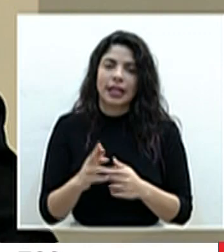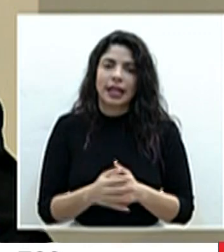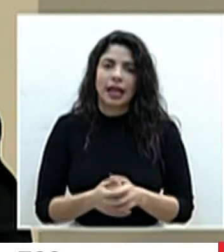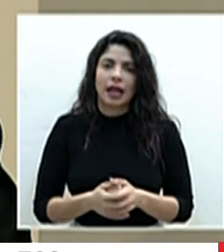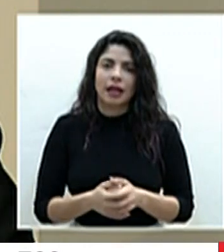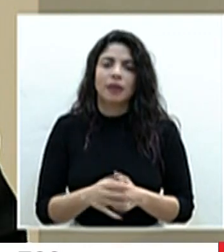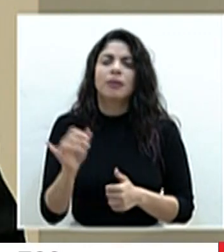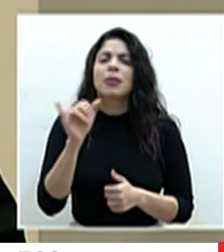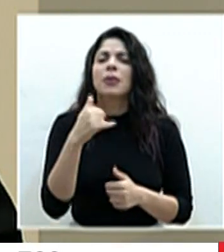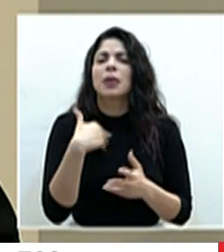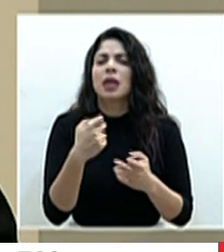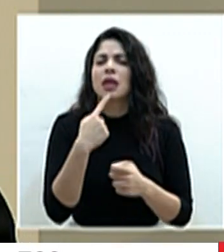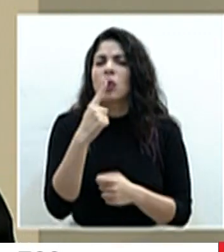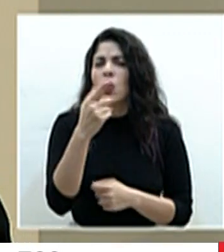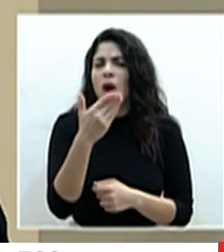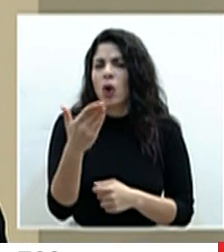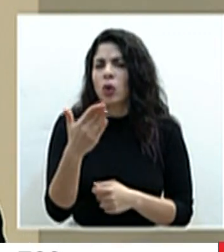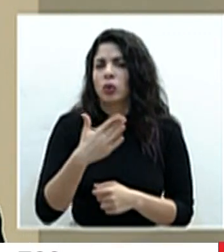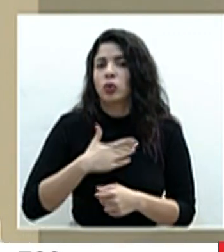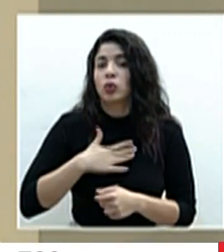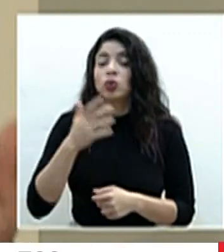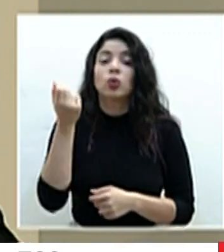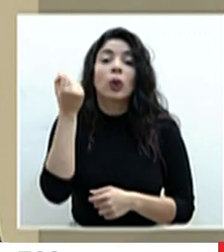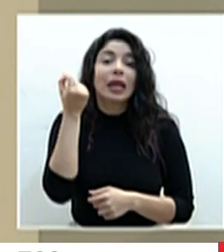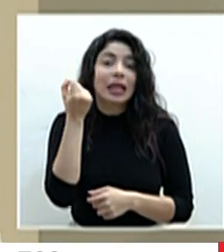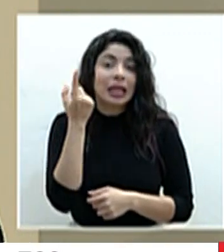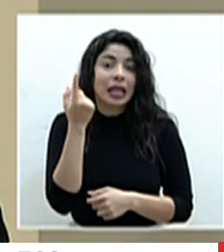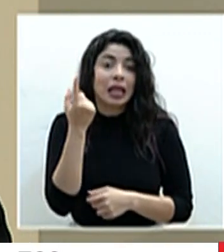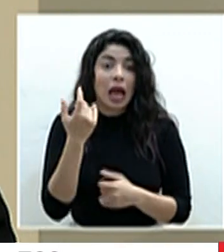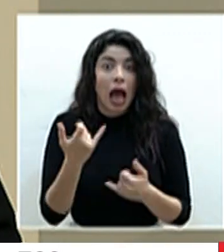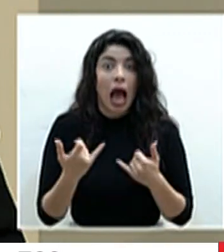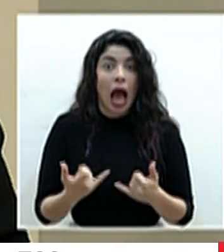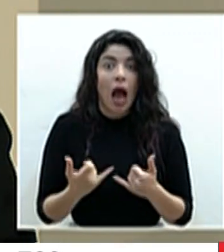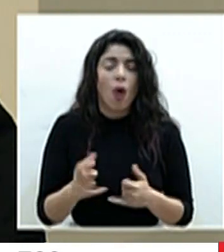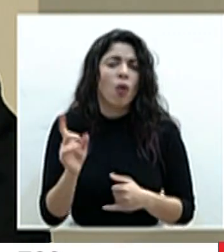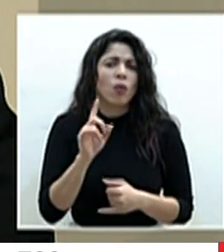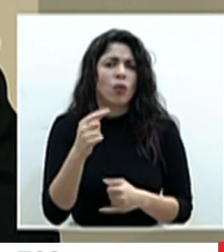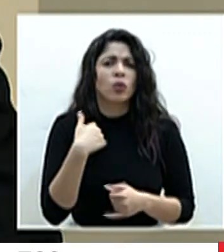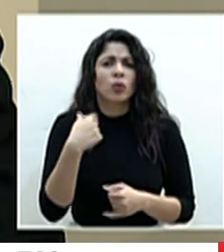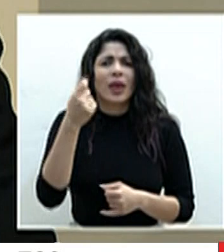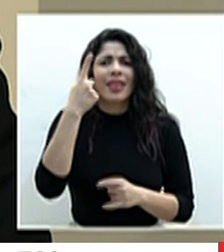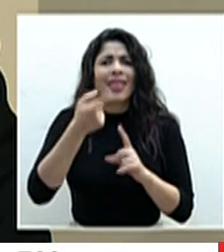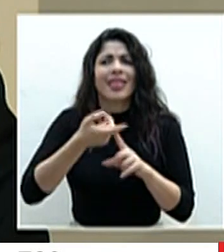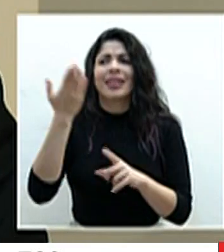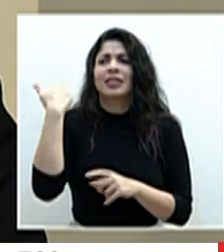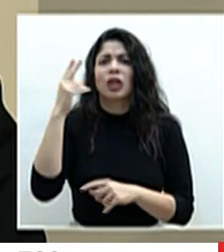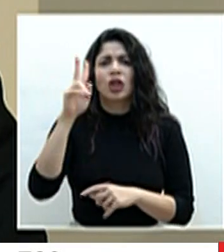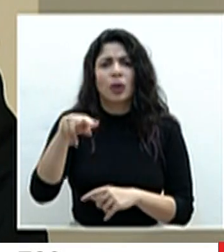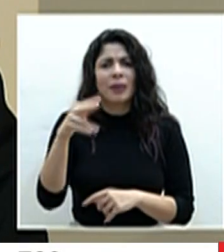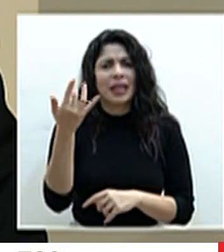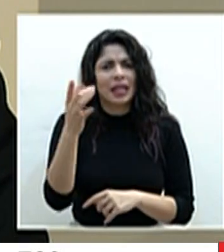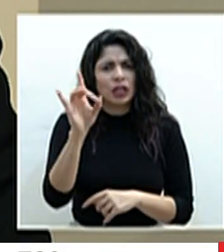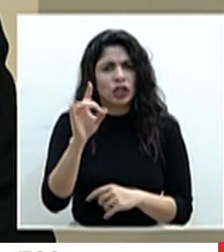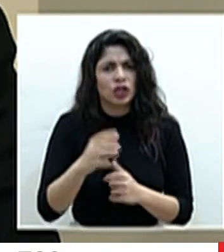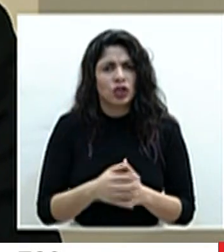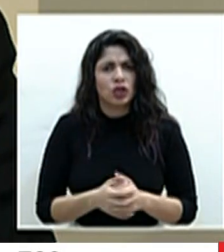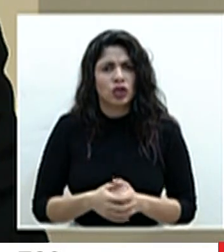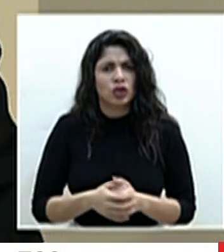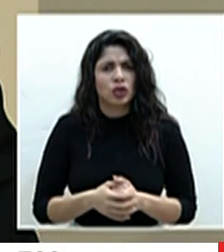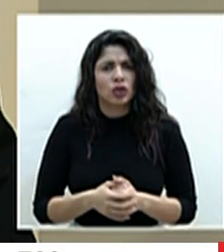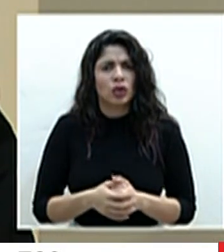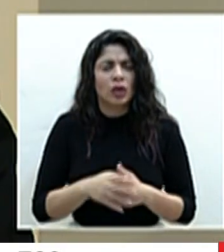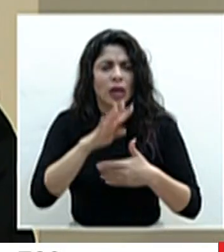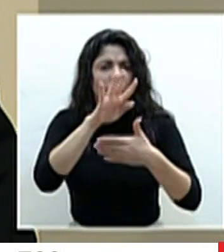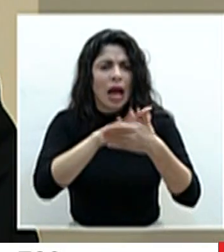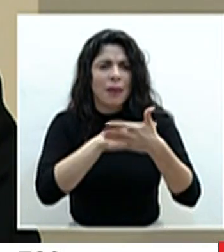Yo quiero decir una cosa, pero que yo entiendo, no de ahora, lo entiendo desde el 2018, que es la aritmética